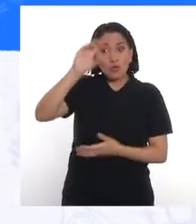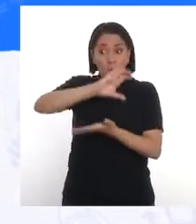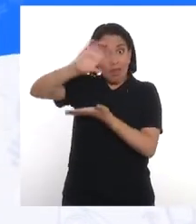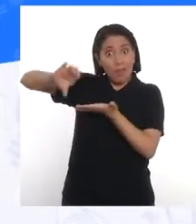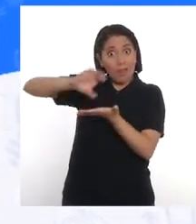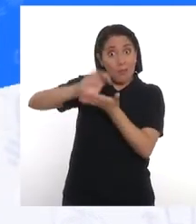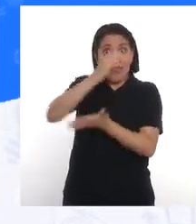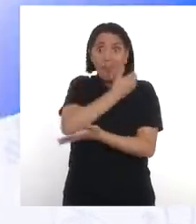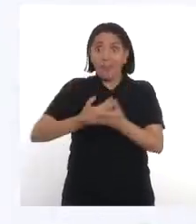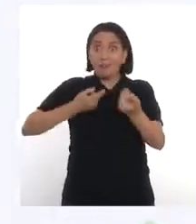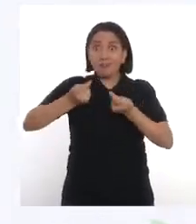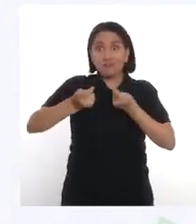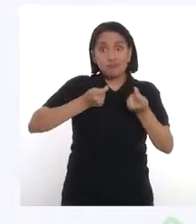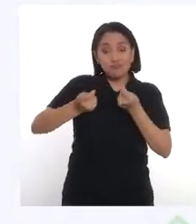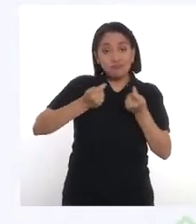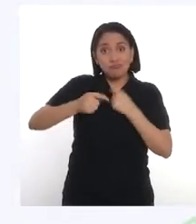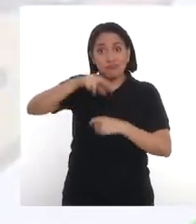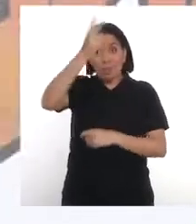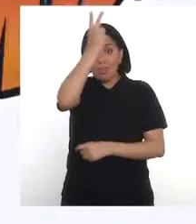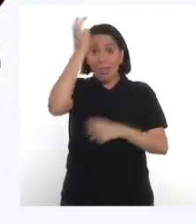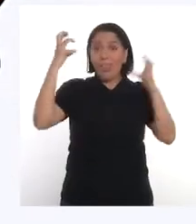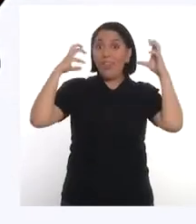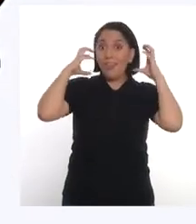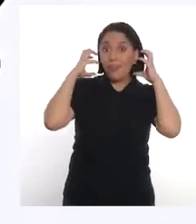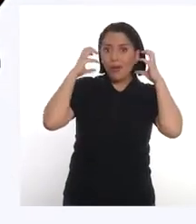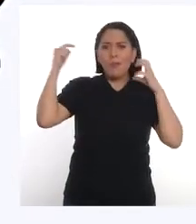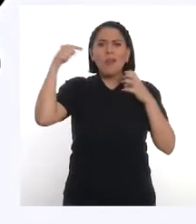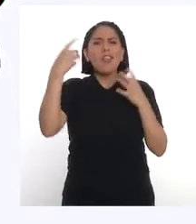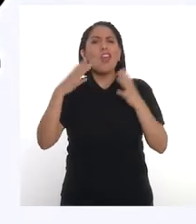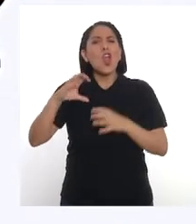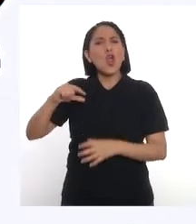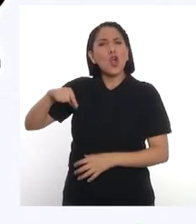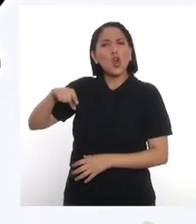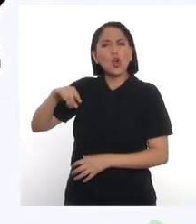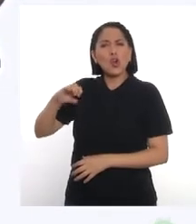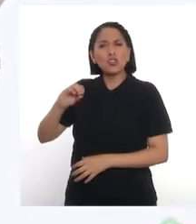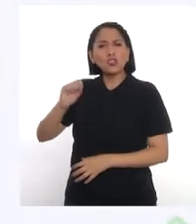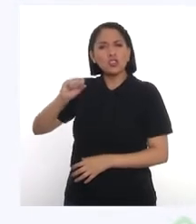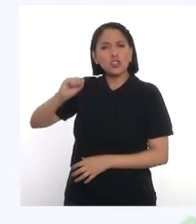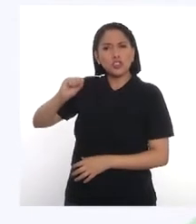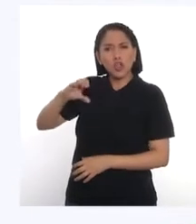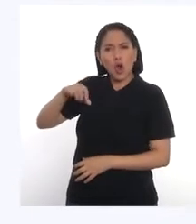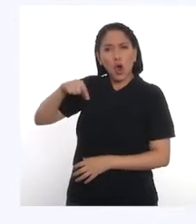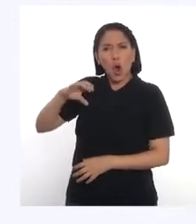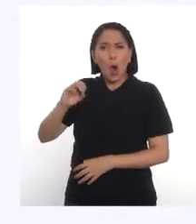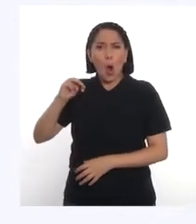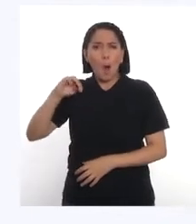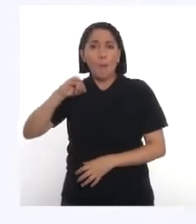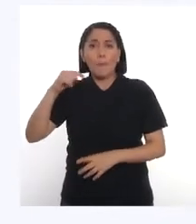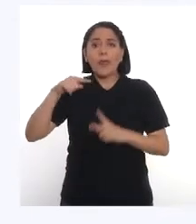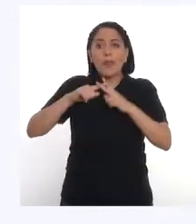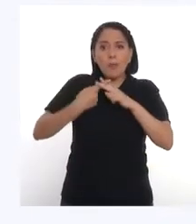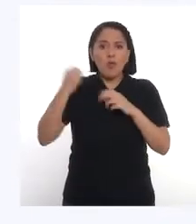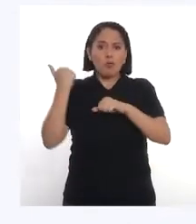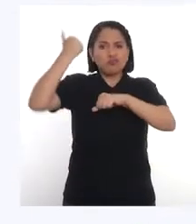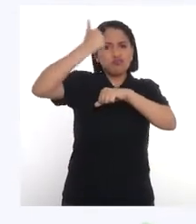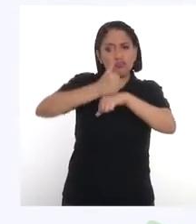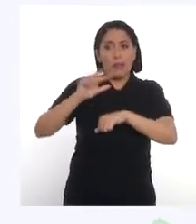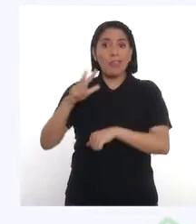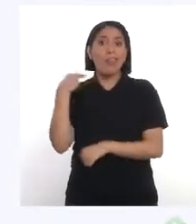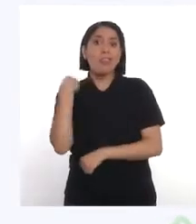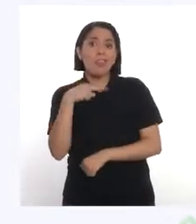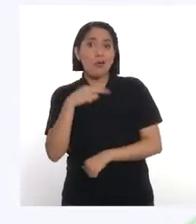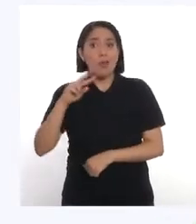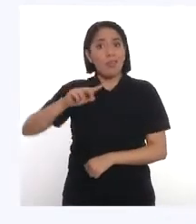capital del Imperio Incaico? Sí. Coscomic es un grupo de artistas cusqueños fundado el 13 de noviembre del 2012.